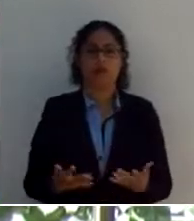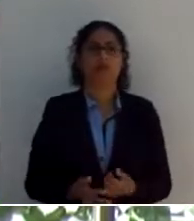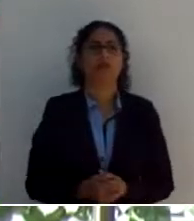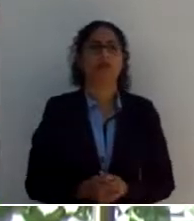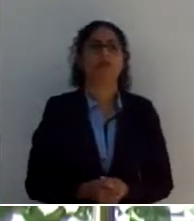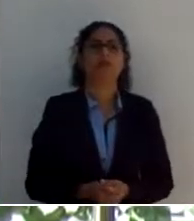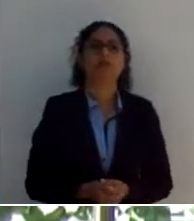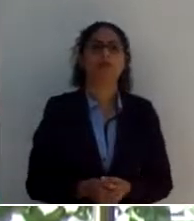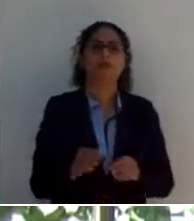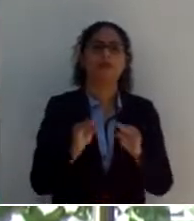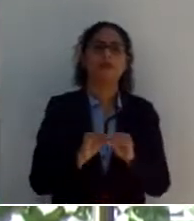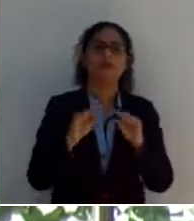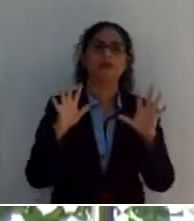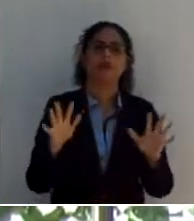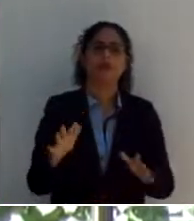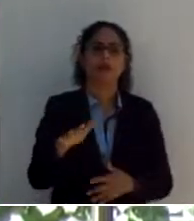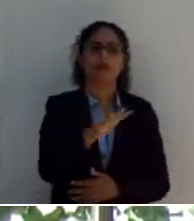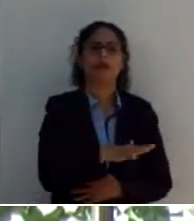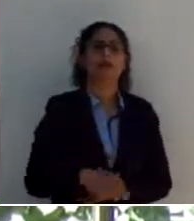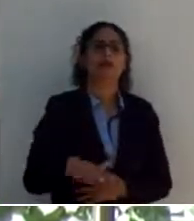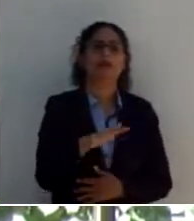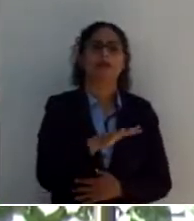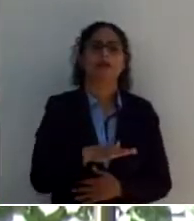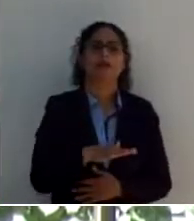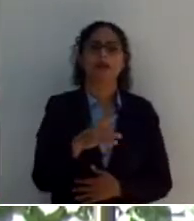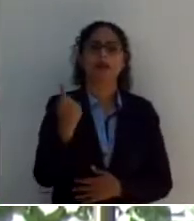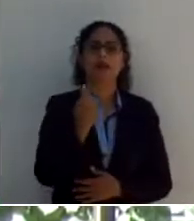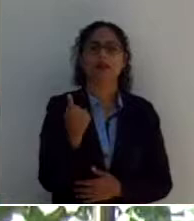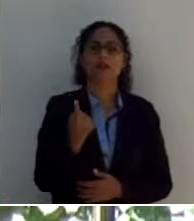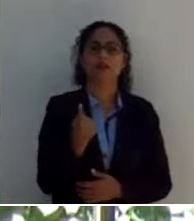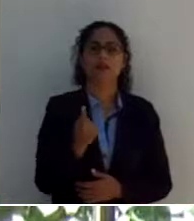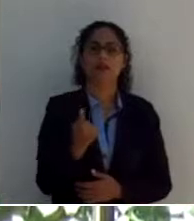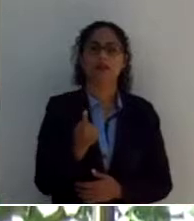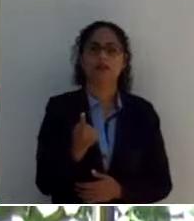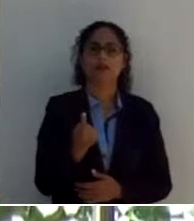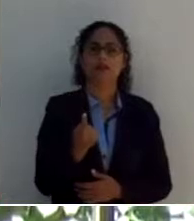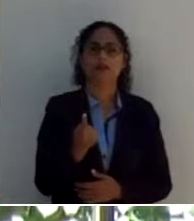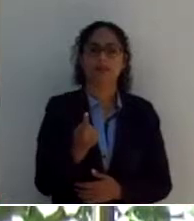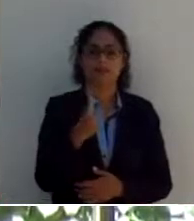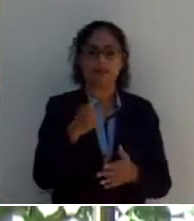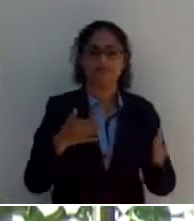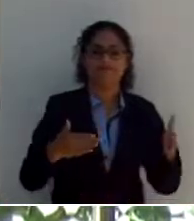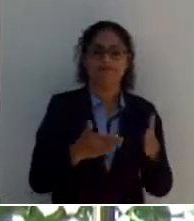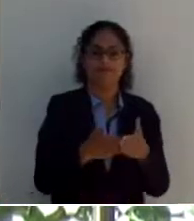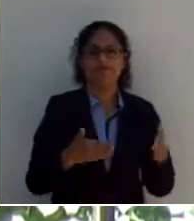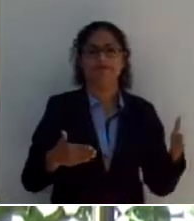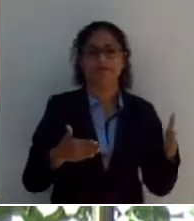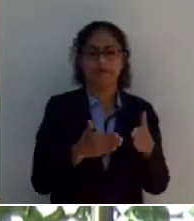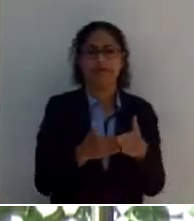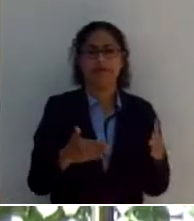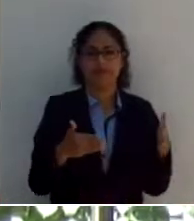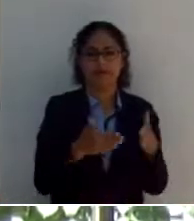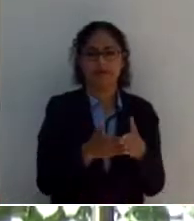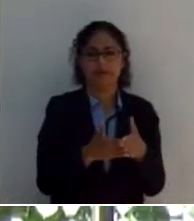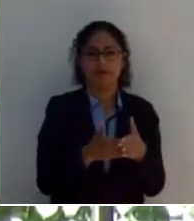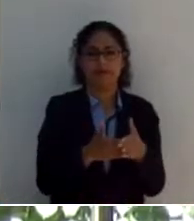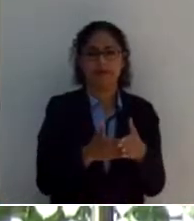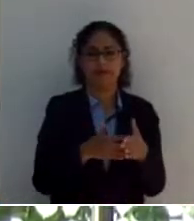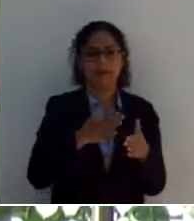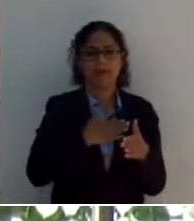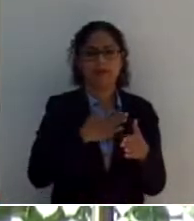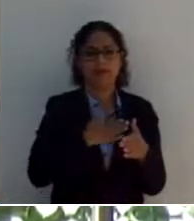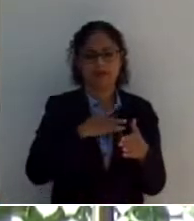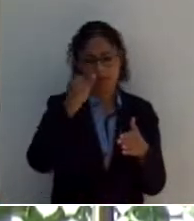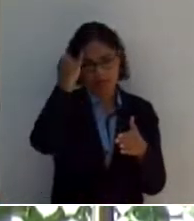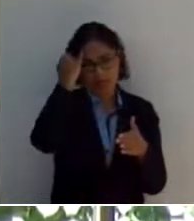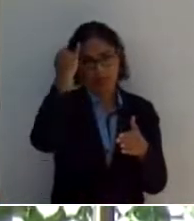Hay que tener claro, compañeras, compañeros, de que los límites son los que uno mismo se